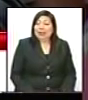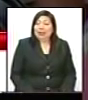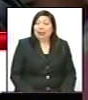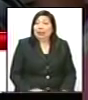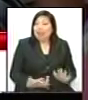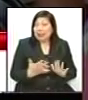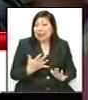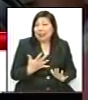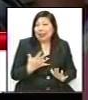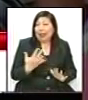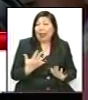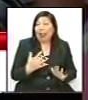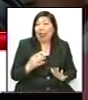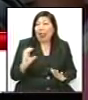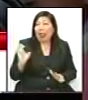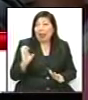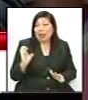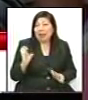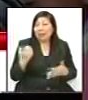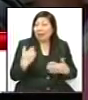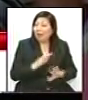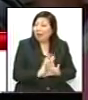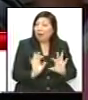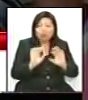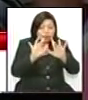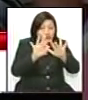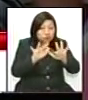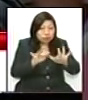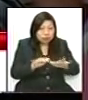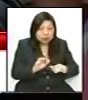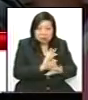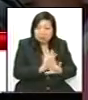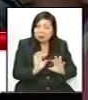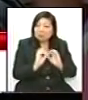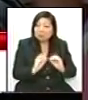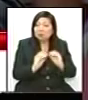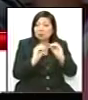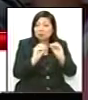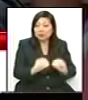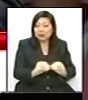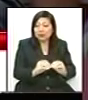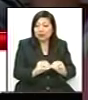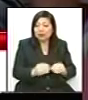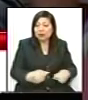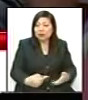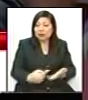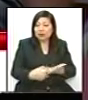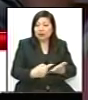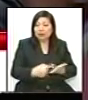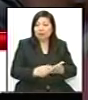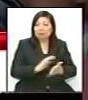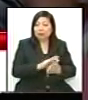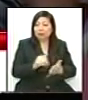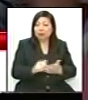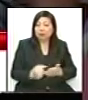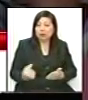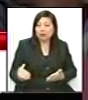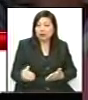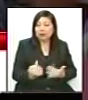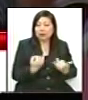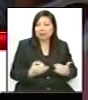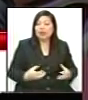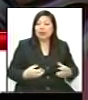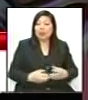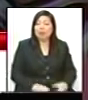quincena de enero tener este dictamen realmente totalmente listo para que pueda ser discutido por todos nosotros en esta